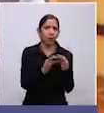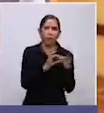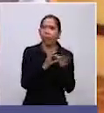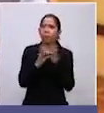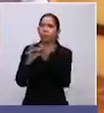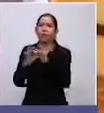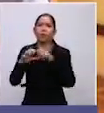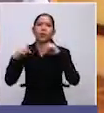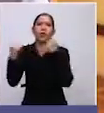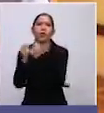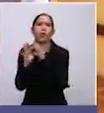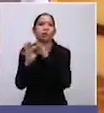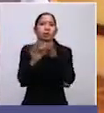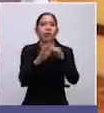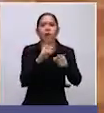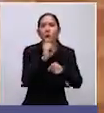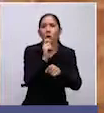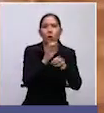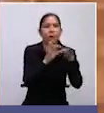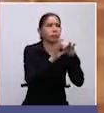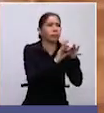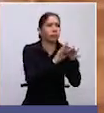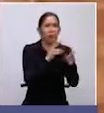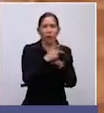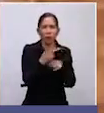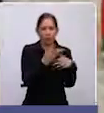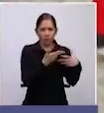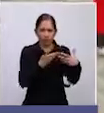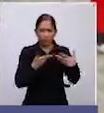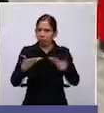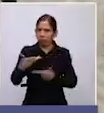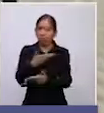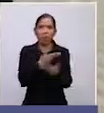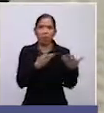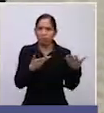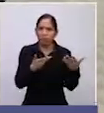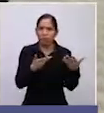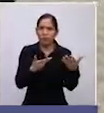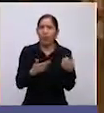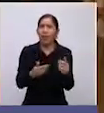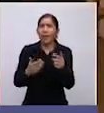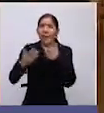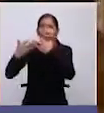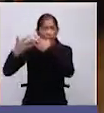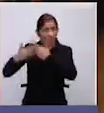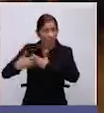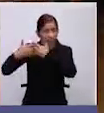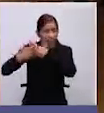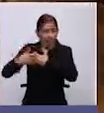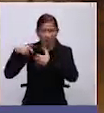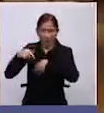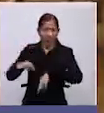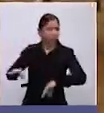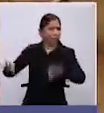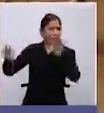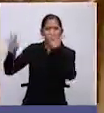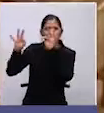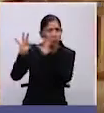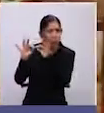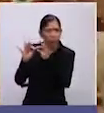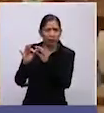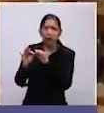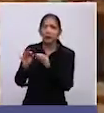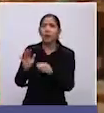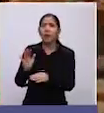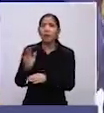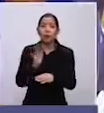medios de comunicación, los profesionales, las empresas, claro, tienen algo muy importante, ¿no? Vincular sus vidas